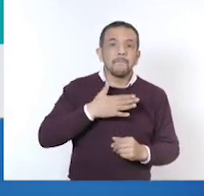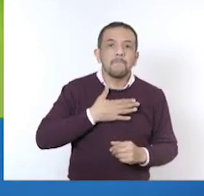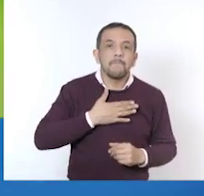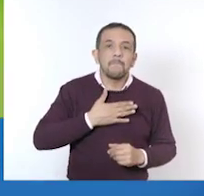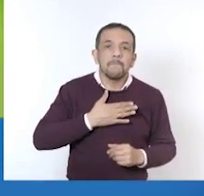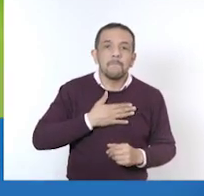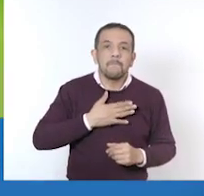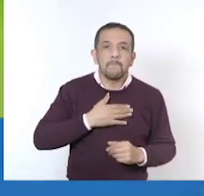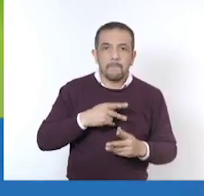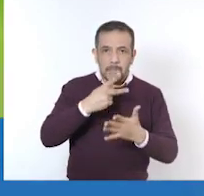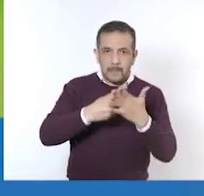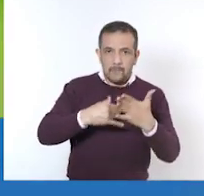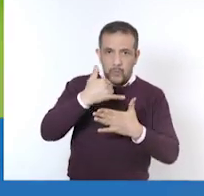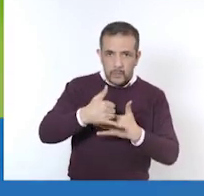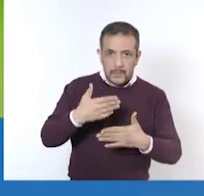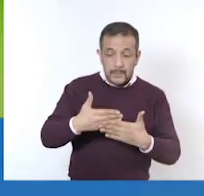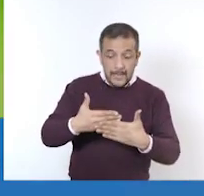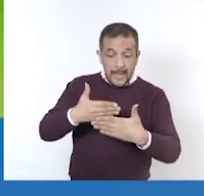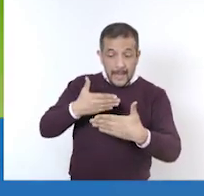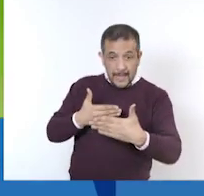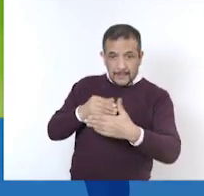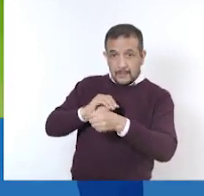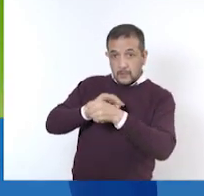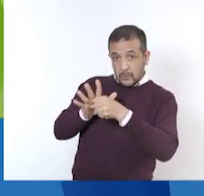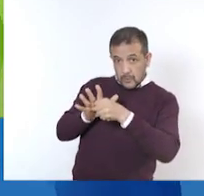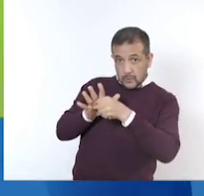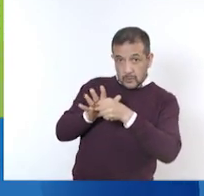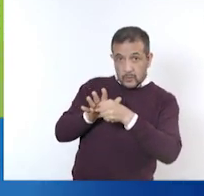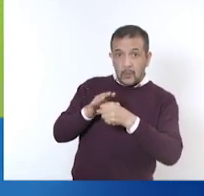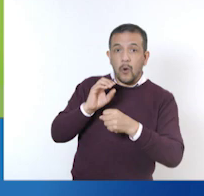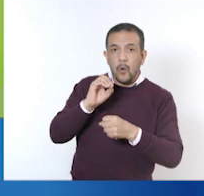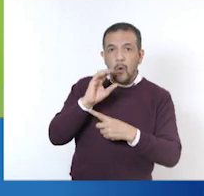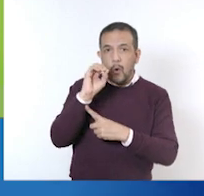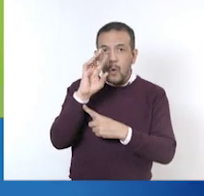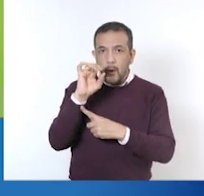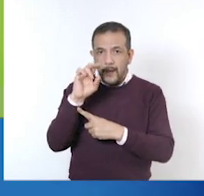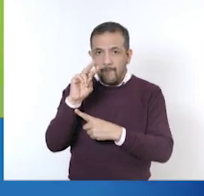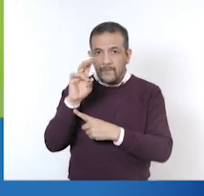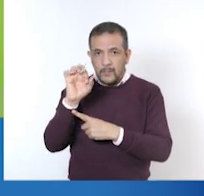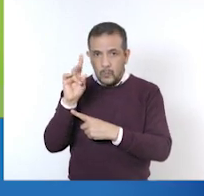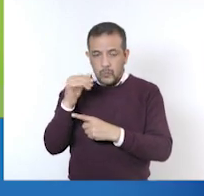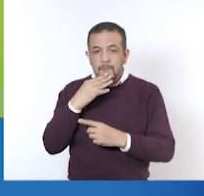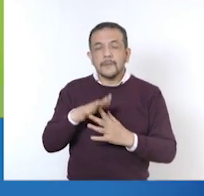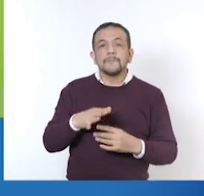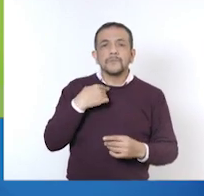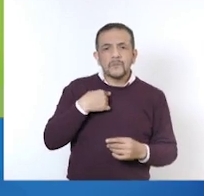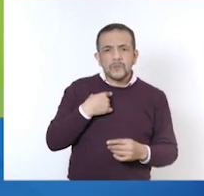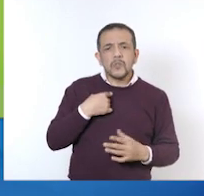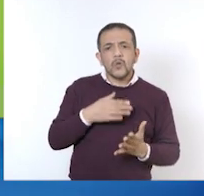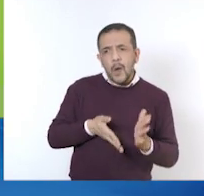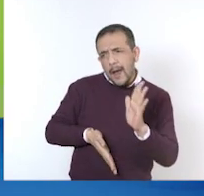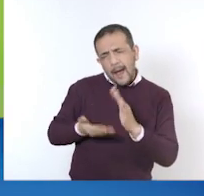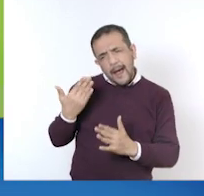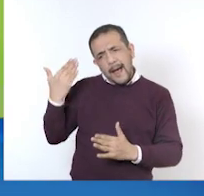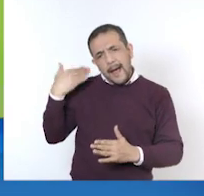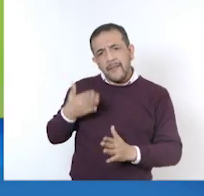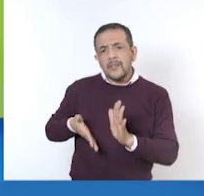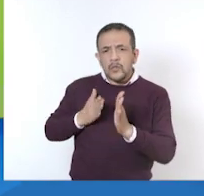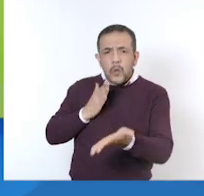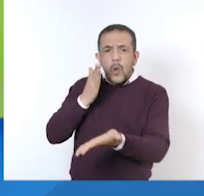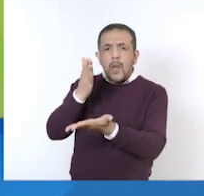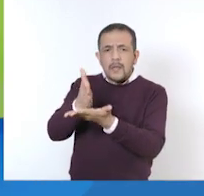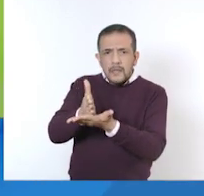Mi proyecto tratará de antes del COVID-19 o coronavirus. Iba con mi familia a